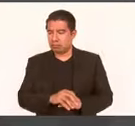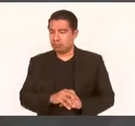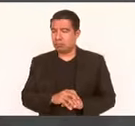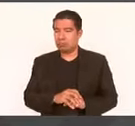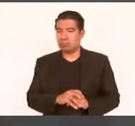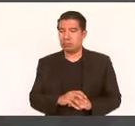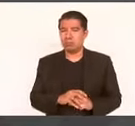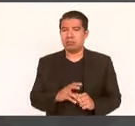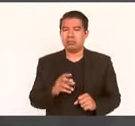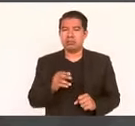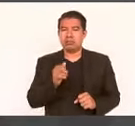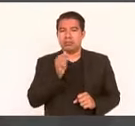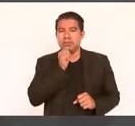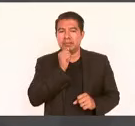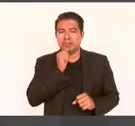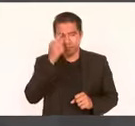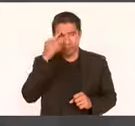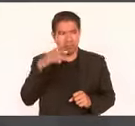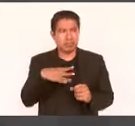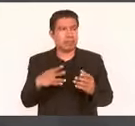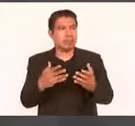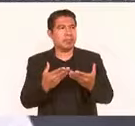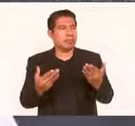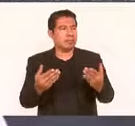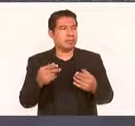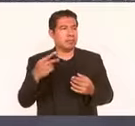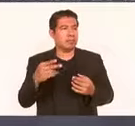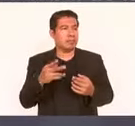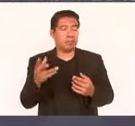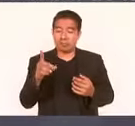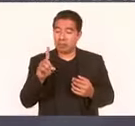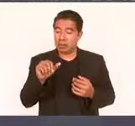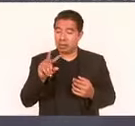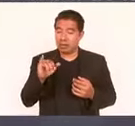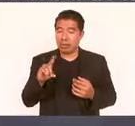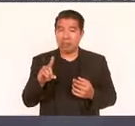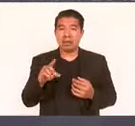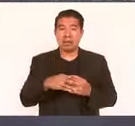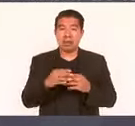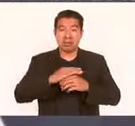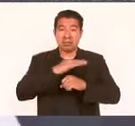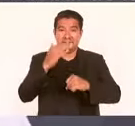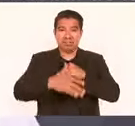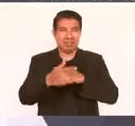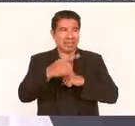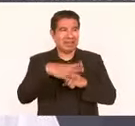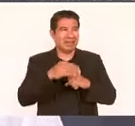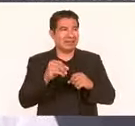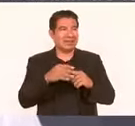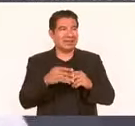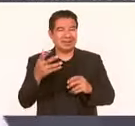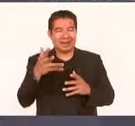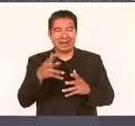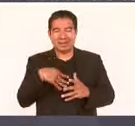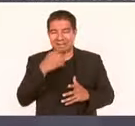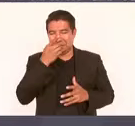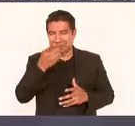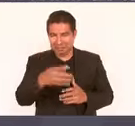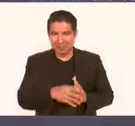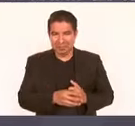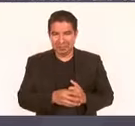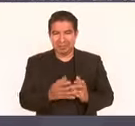que no se crea mucho, David, eso de que esto no se acaba hasta que se acaba, eso se dice